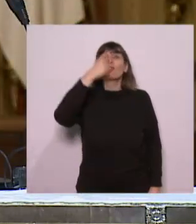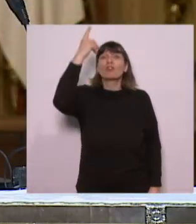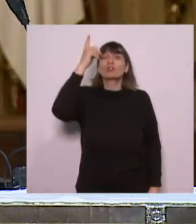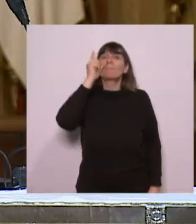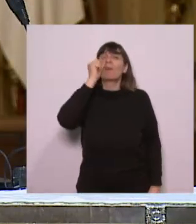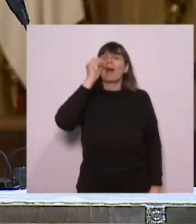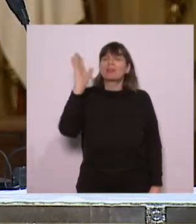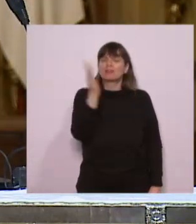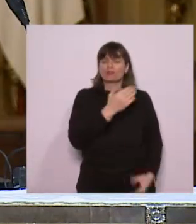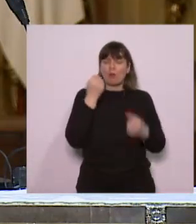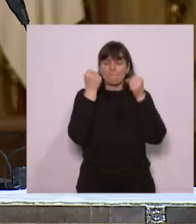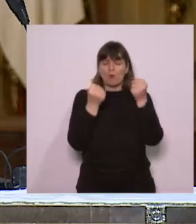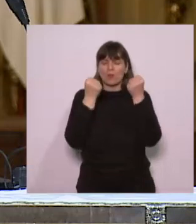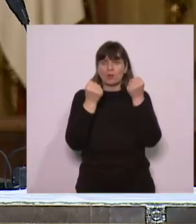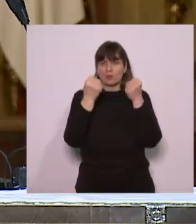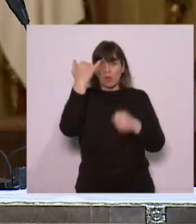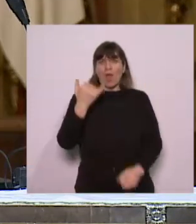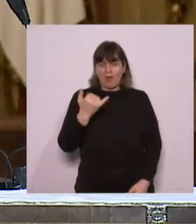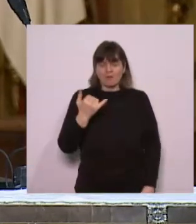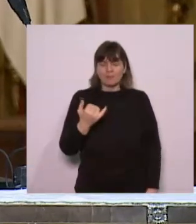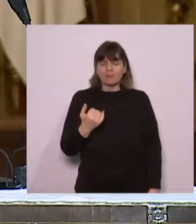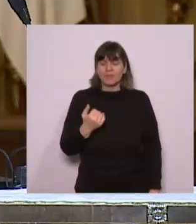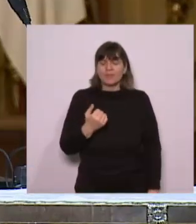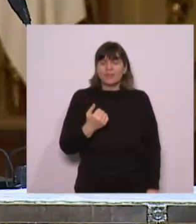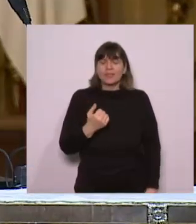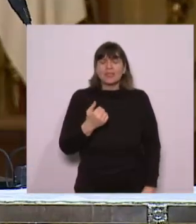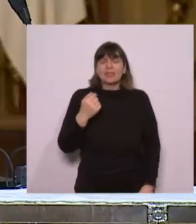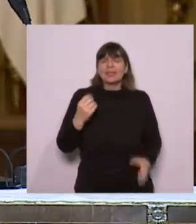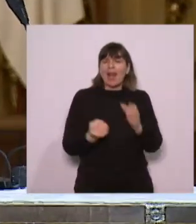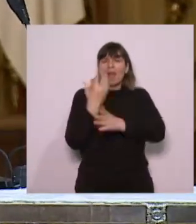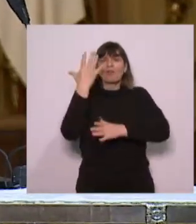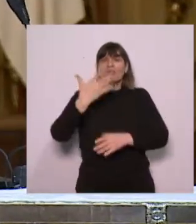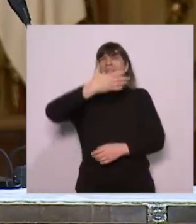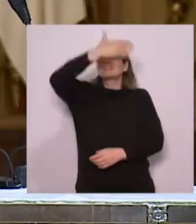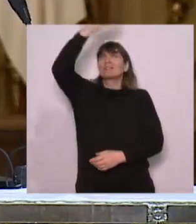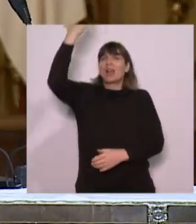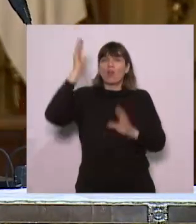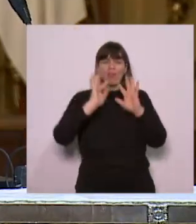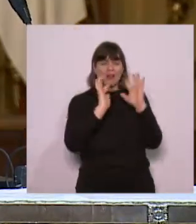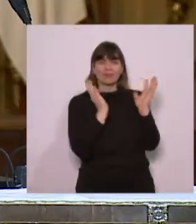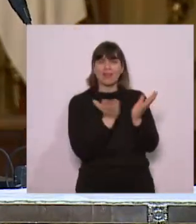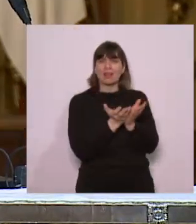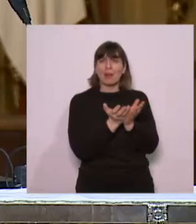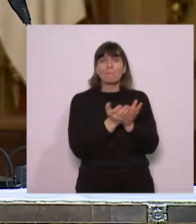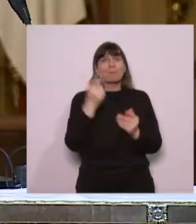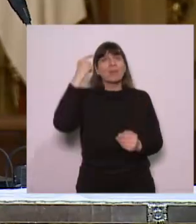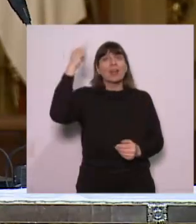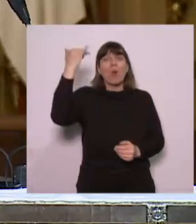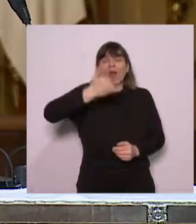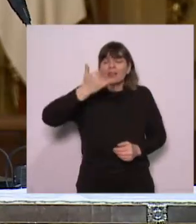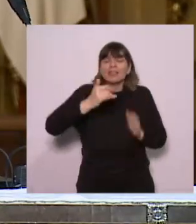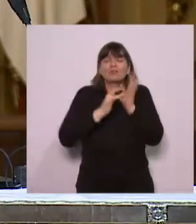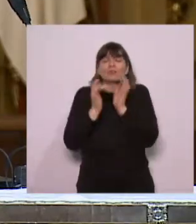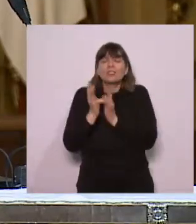Creo en Dios, Padre Todopoderoso, Creador del cielo y de la tierra.